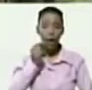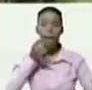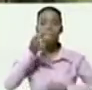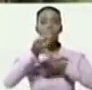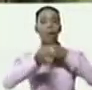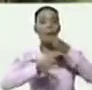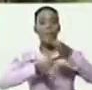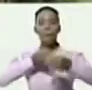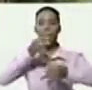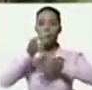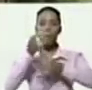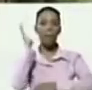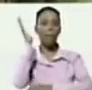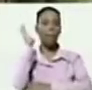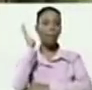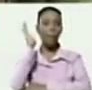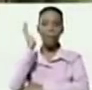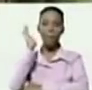Dice: